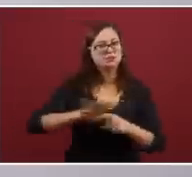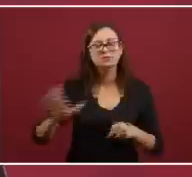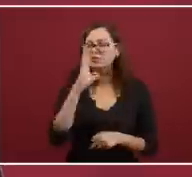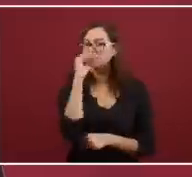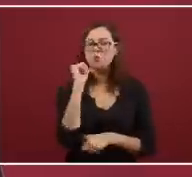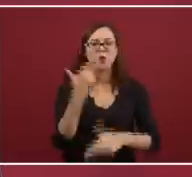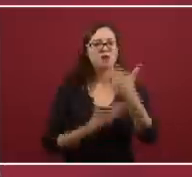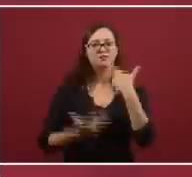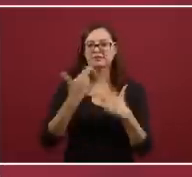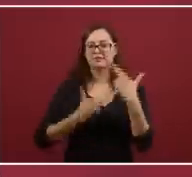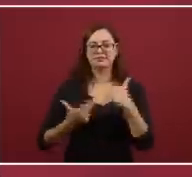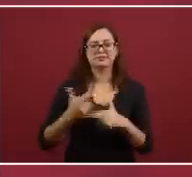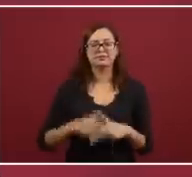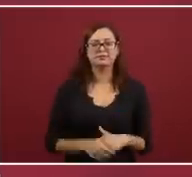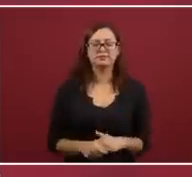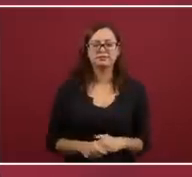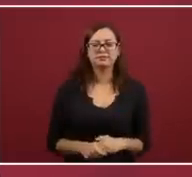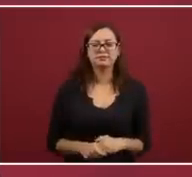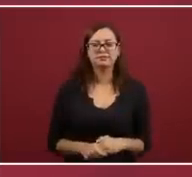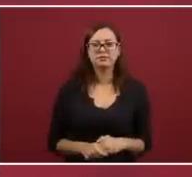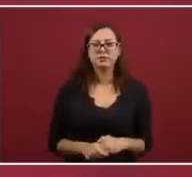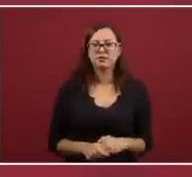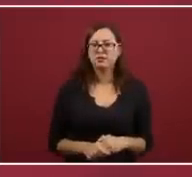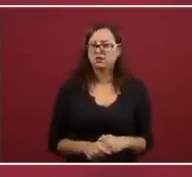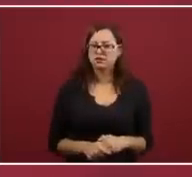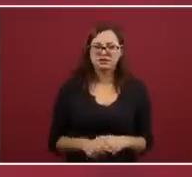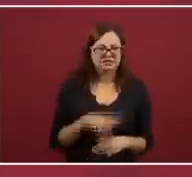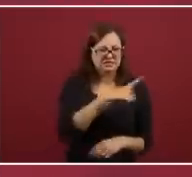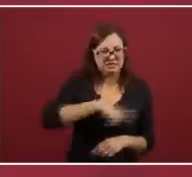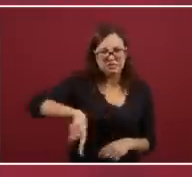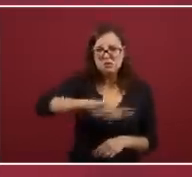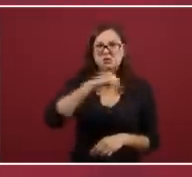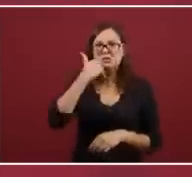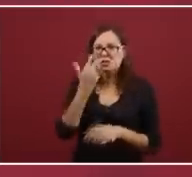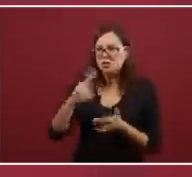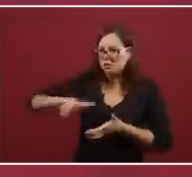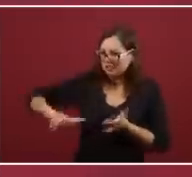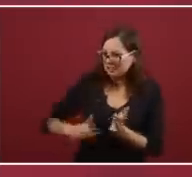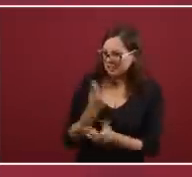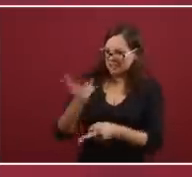revertirlo, que les cueste muchísimo trabajo.